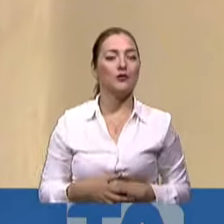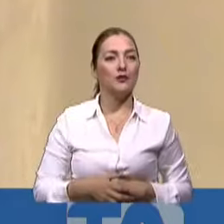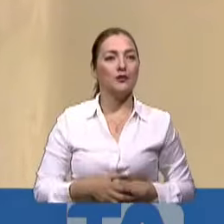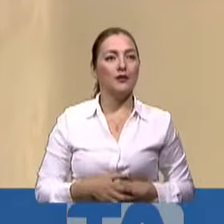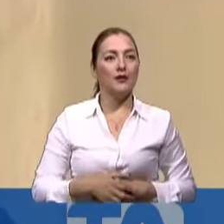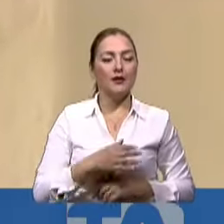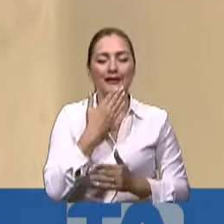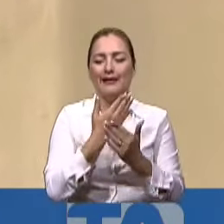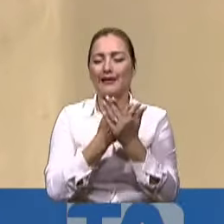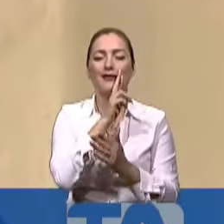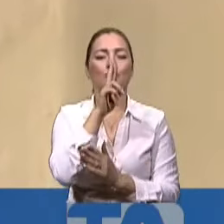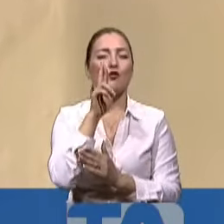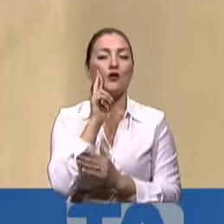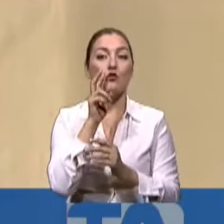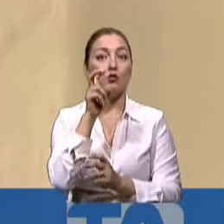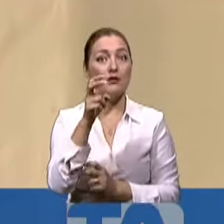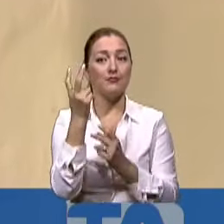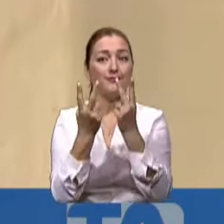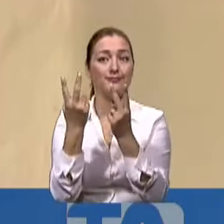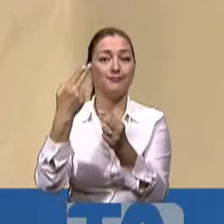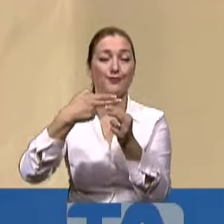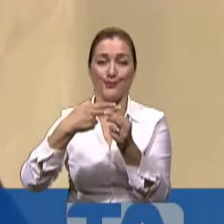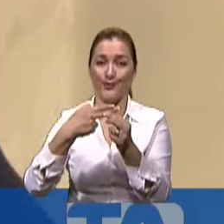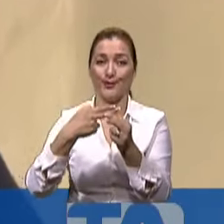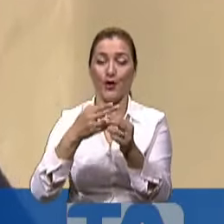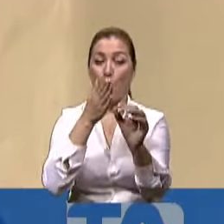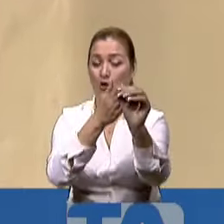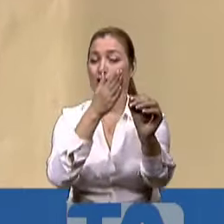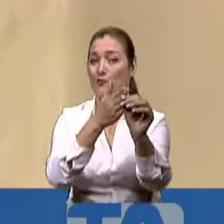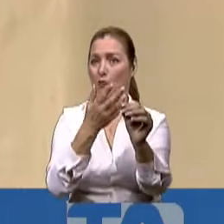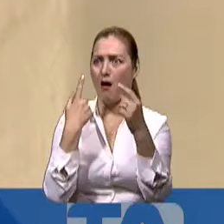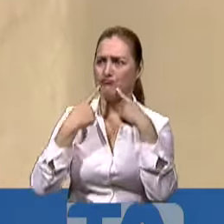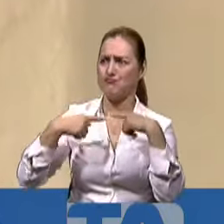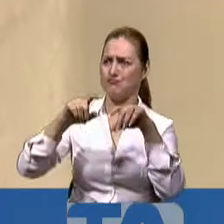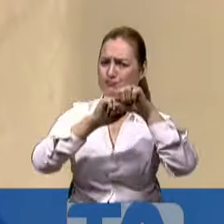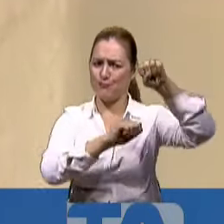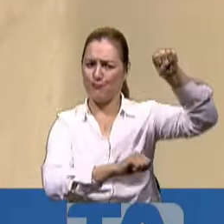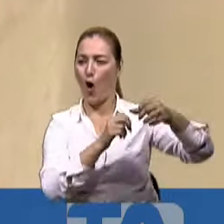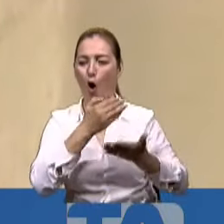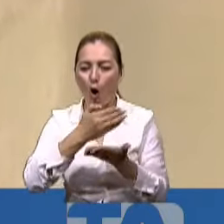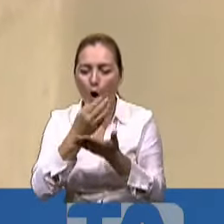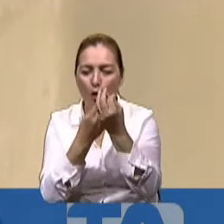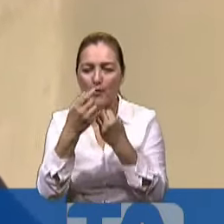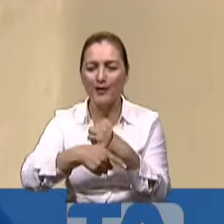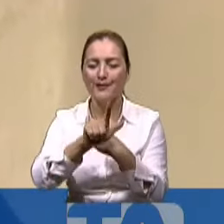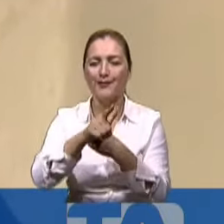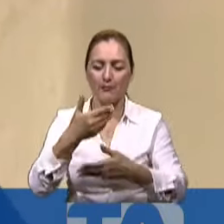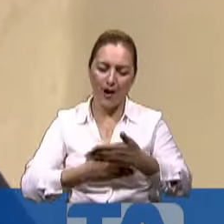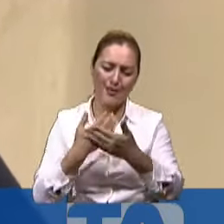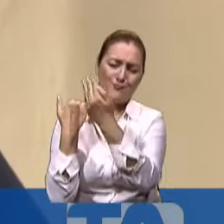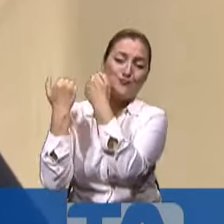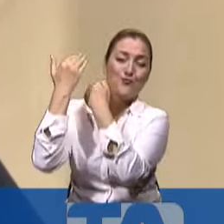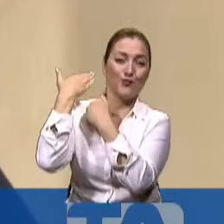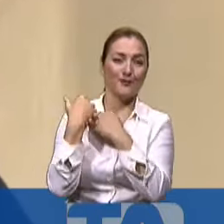de visita de los turistas. Este fue nuestro propósito, dar a conocer la gastronomía lojana a través de nuestros platos, de nuestras recetas ancestrales.